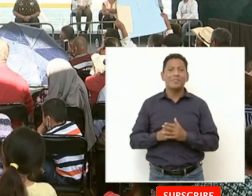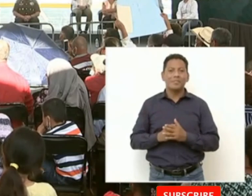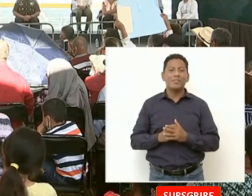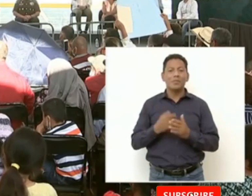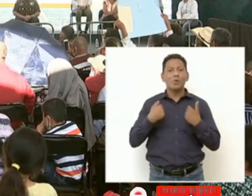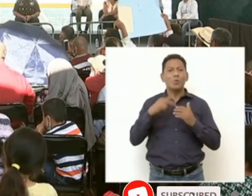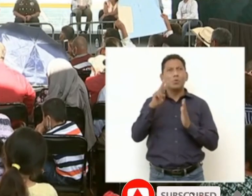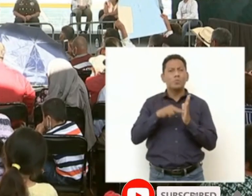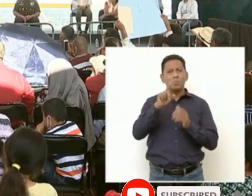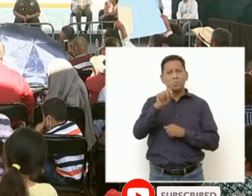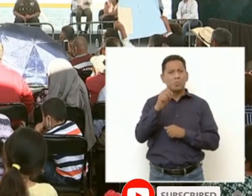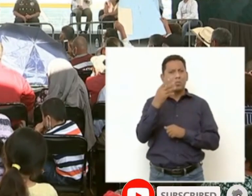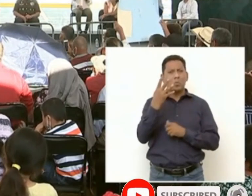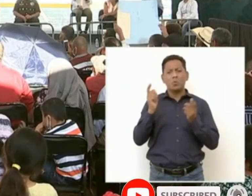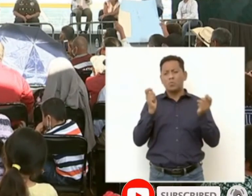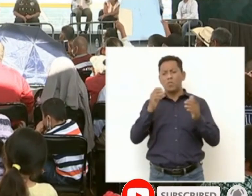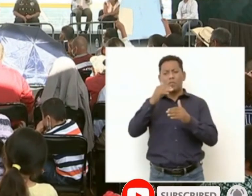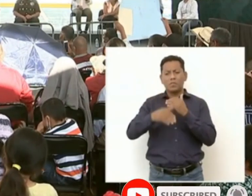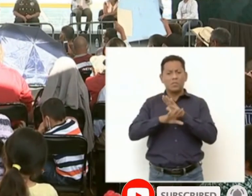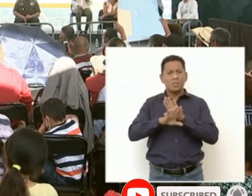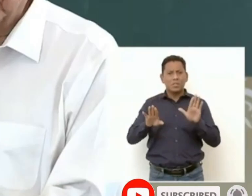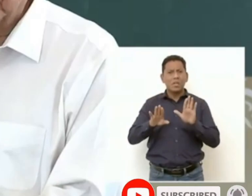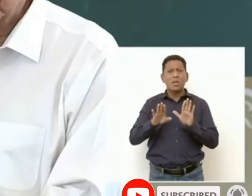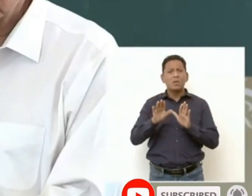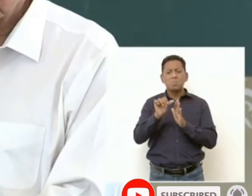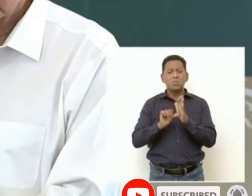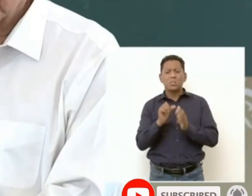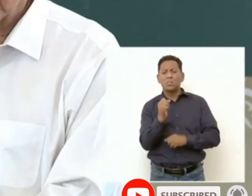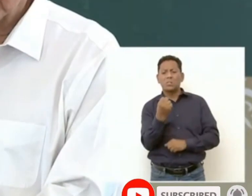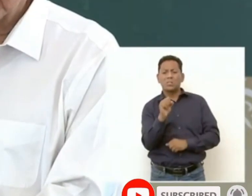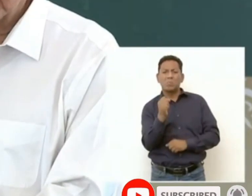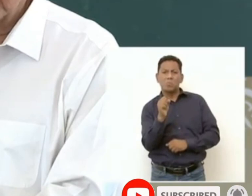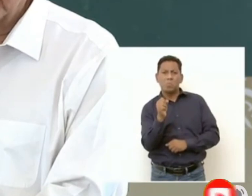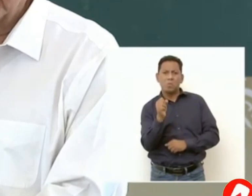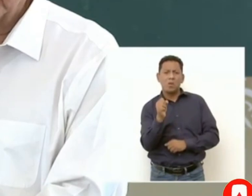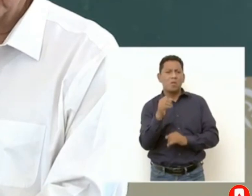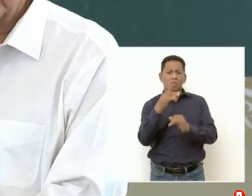ya cuando termine, que entregue yo a finales de septiembre, ya